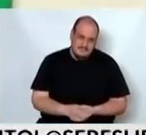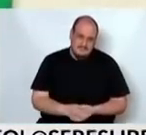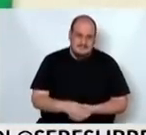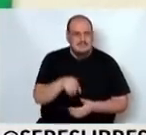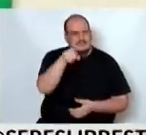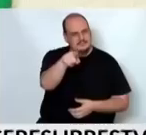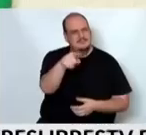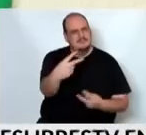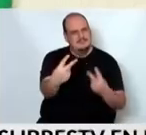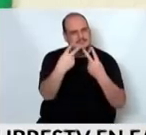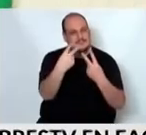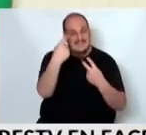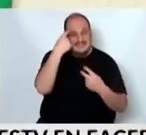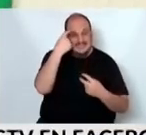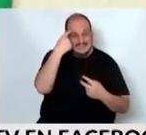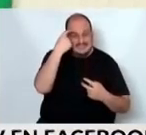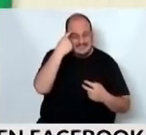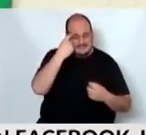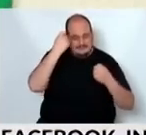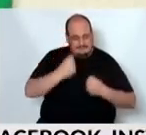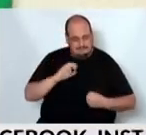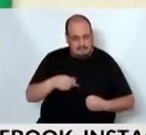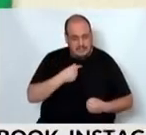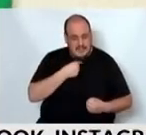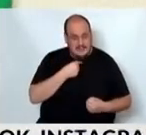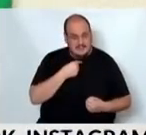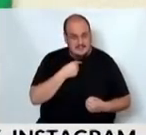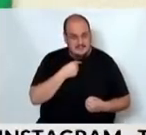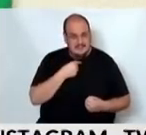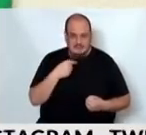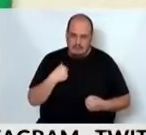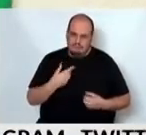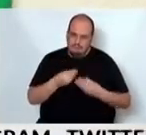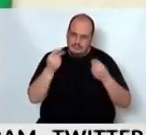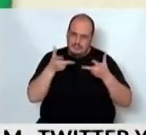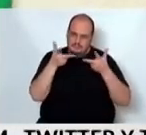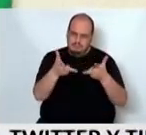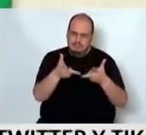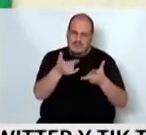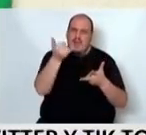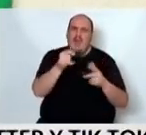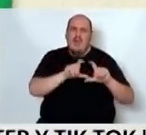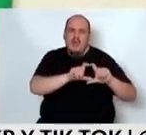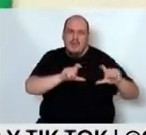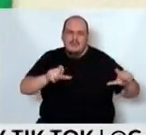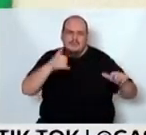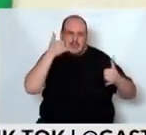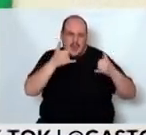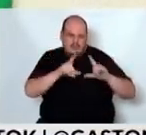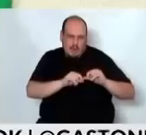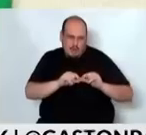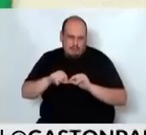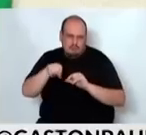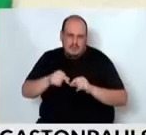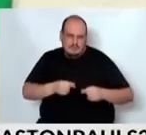Estás ahí y tenés pensamientos suicidas, como dijimos hoy varias veces, ahí hay un montón de teléfonos a